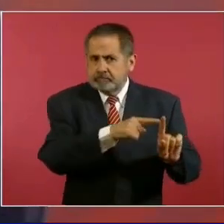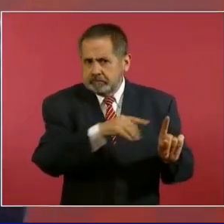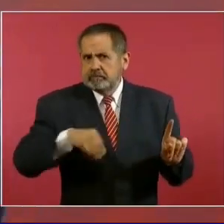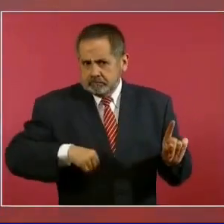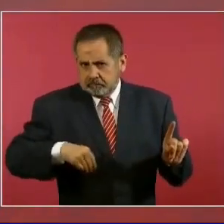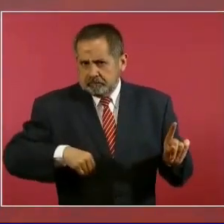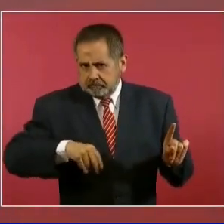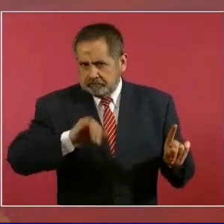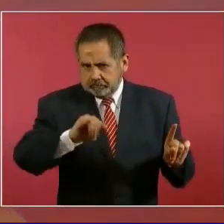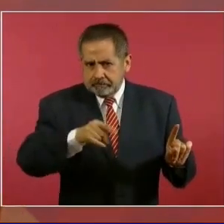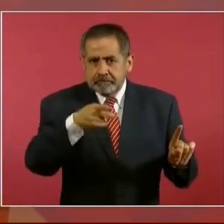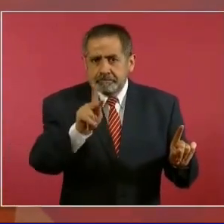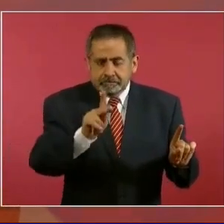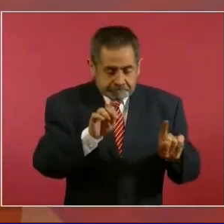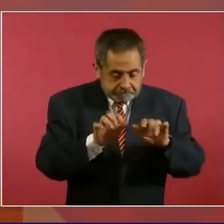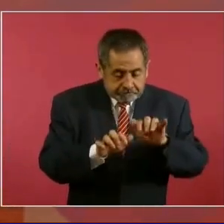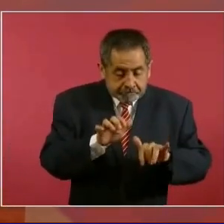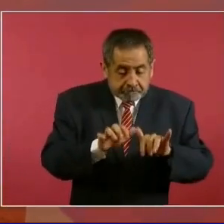el juez